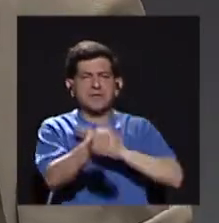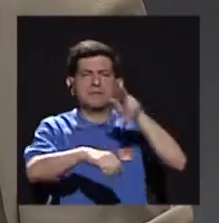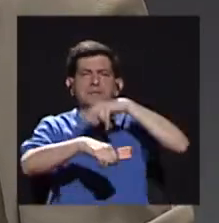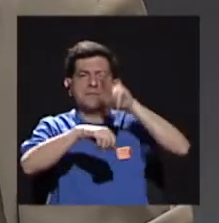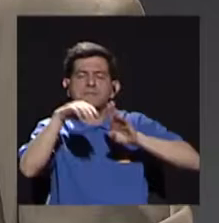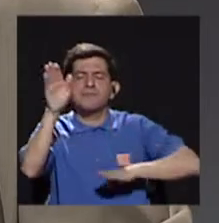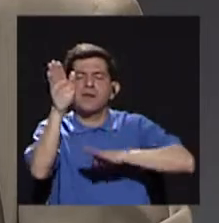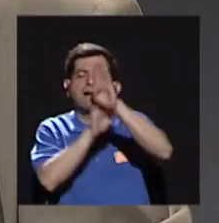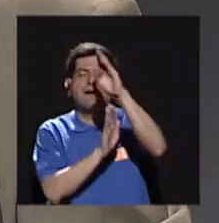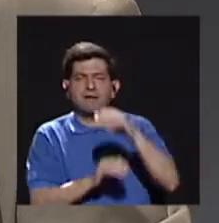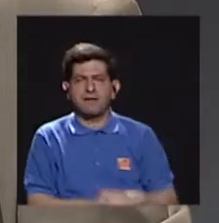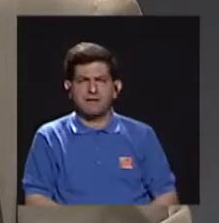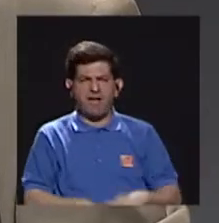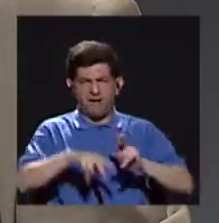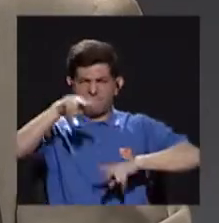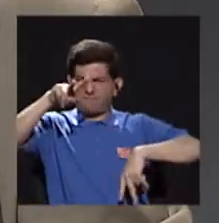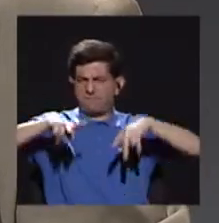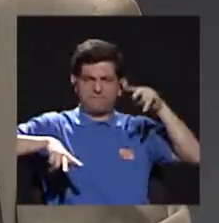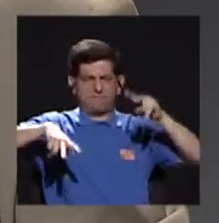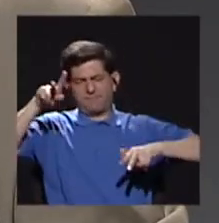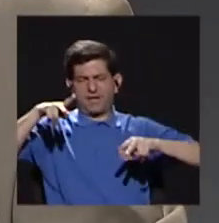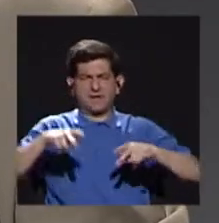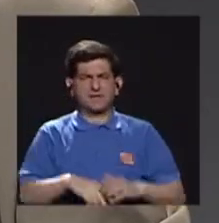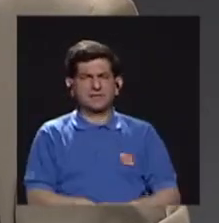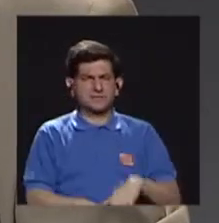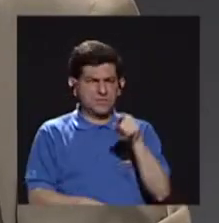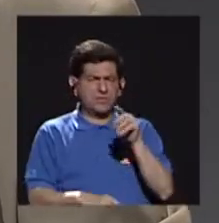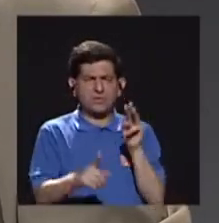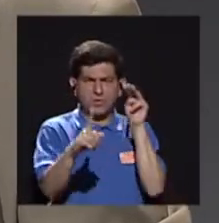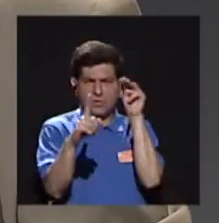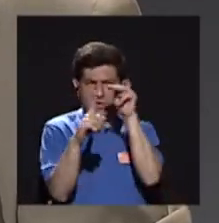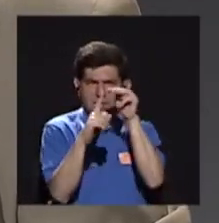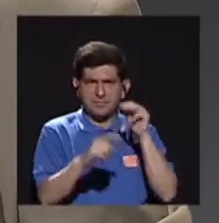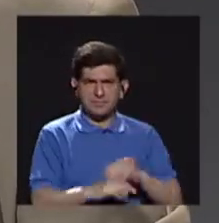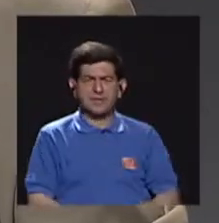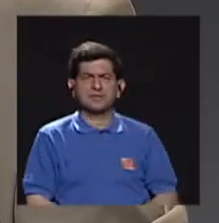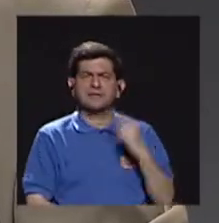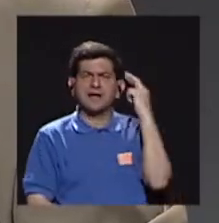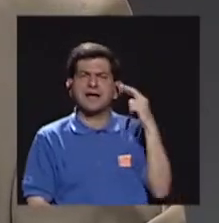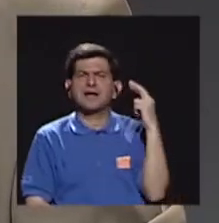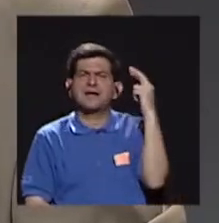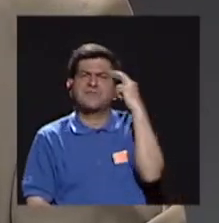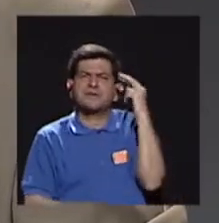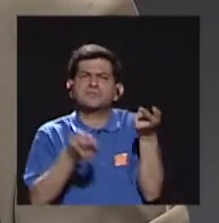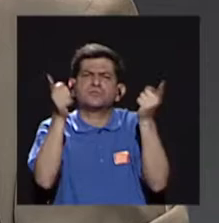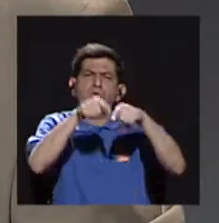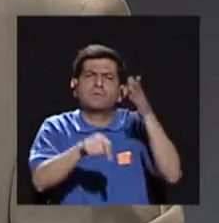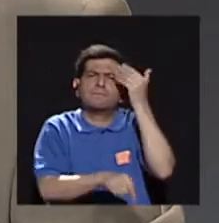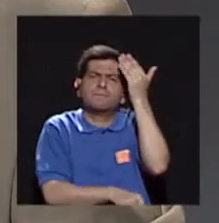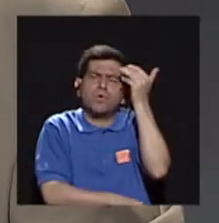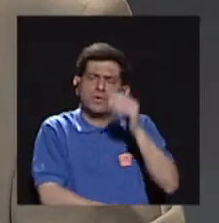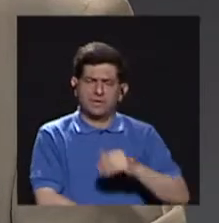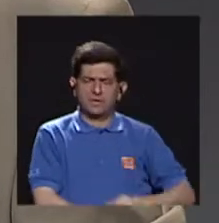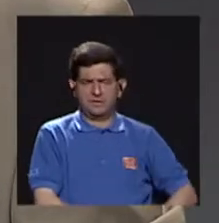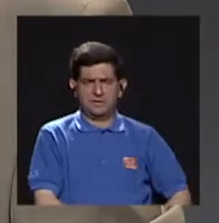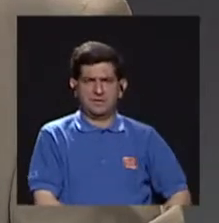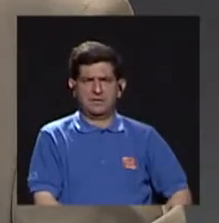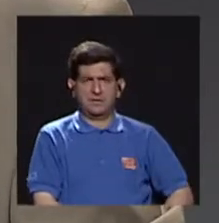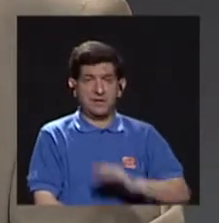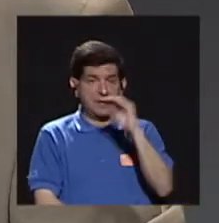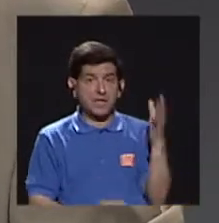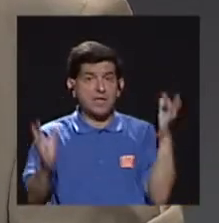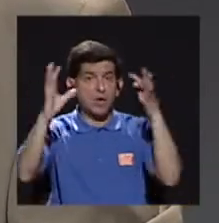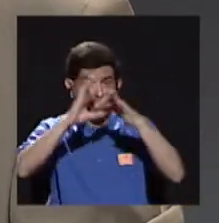desarrollo hay una variación digamos se suaviza esa meta porque por qué ocurre eso y cómo y